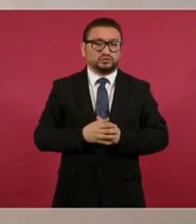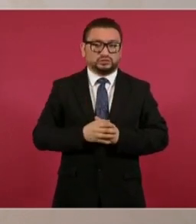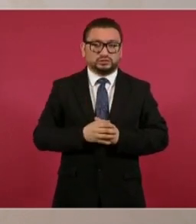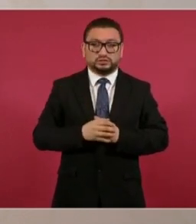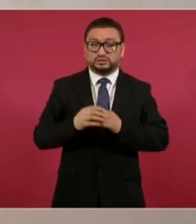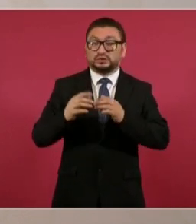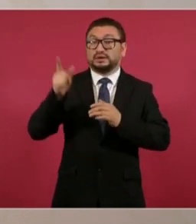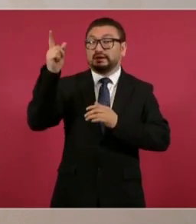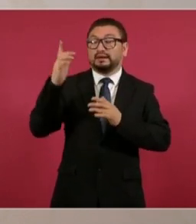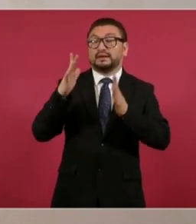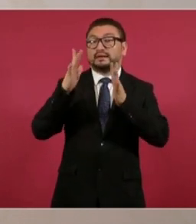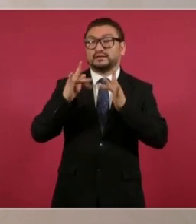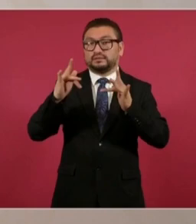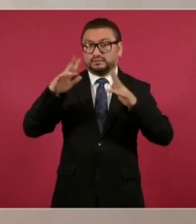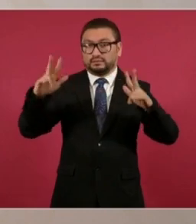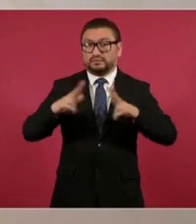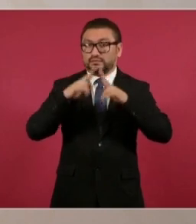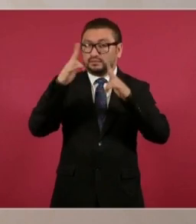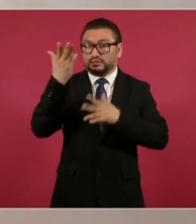en París